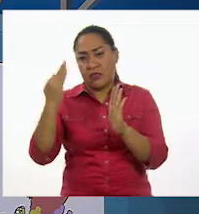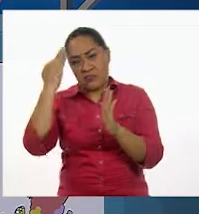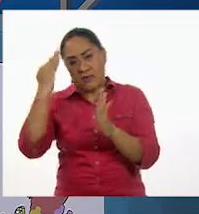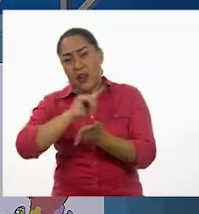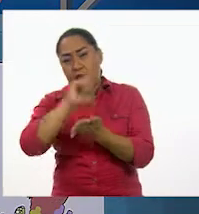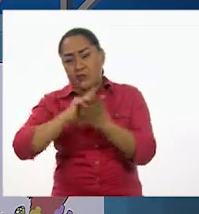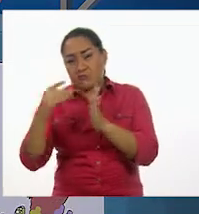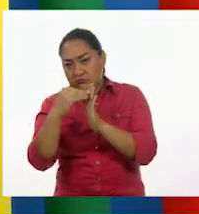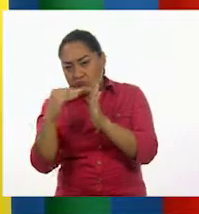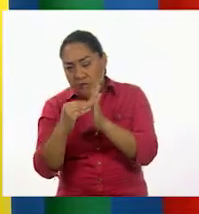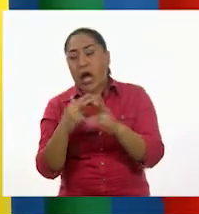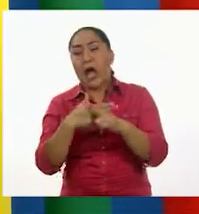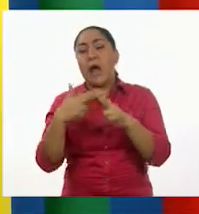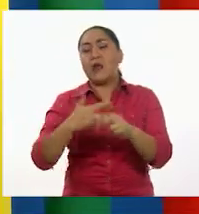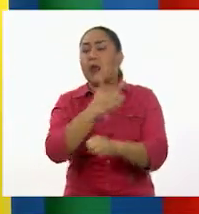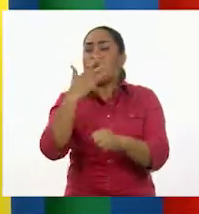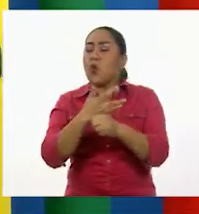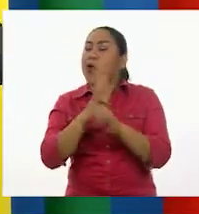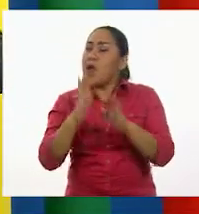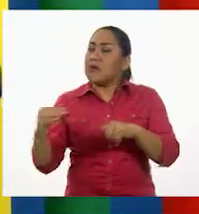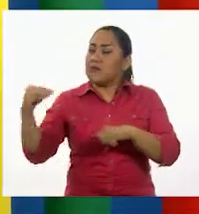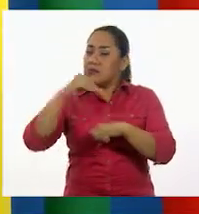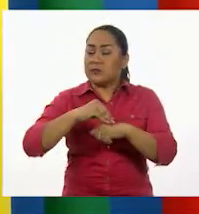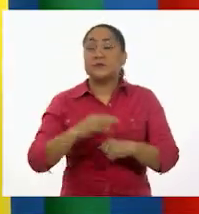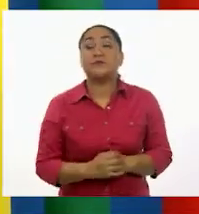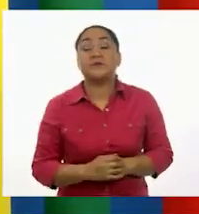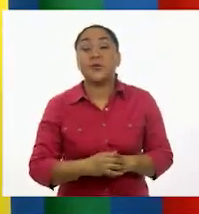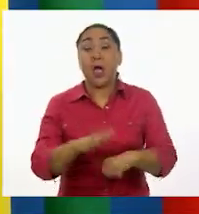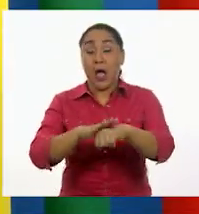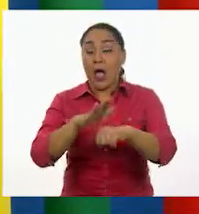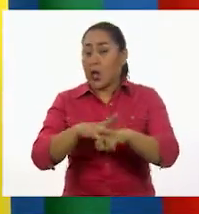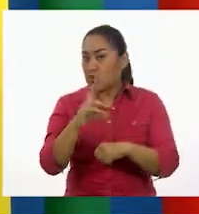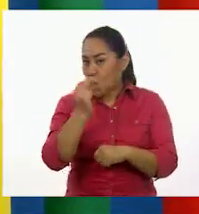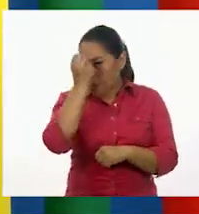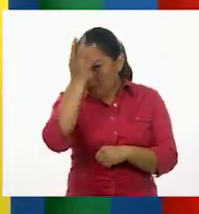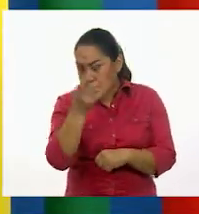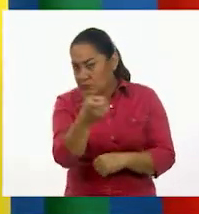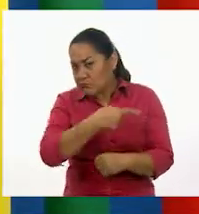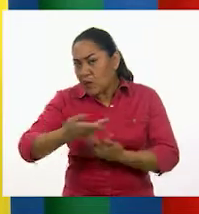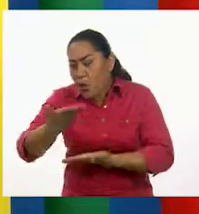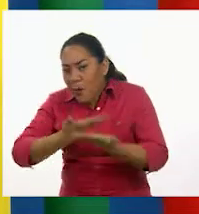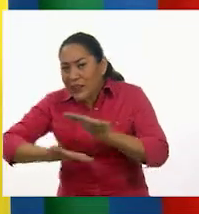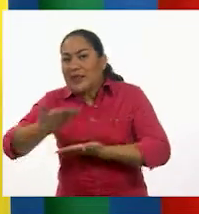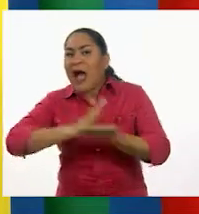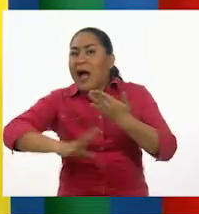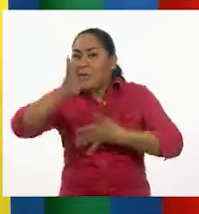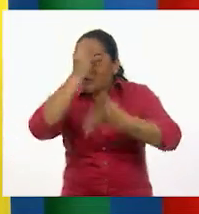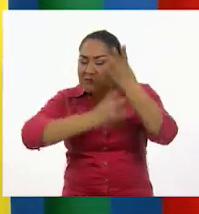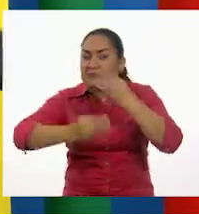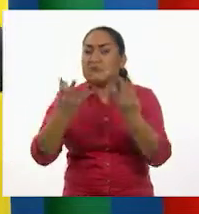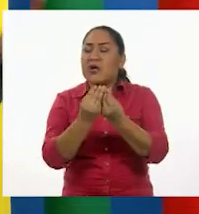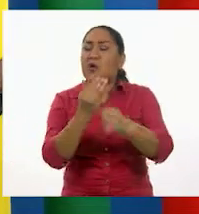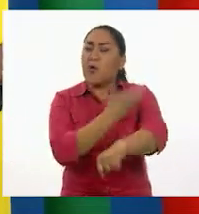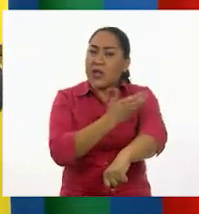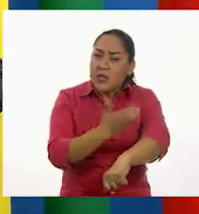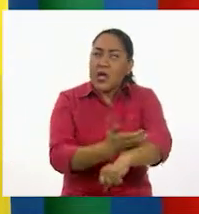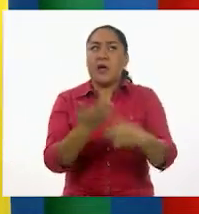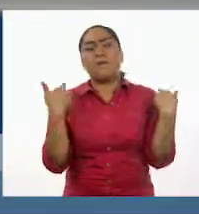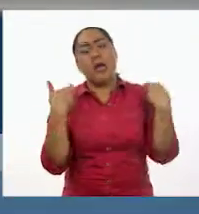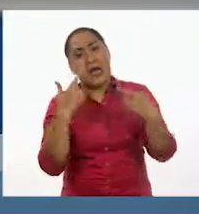República restaurada. Y no olviden compartir sus conocimientos y aprendizajes con sus compañeros, maestros y con la